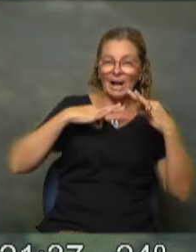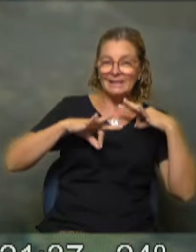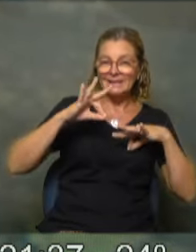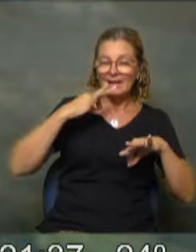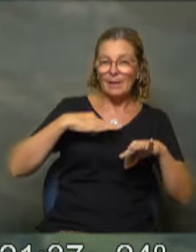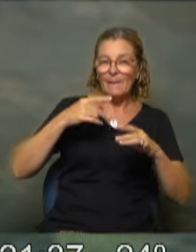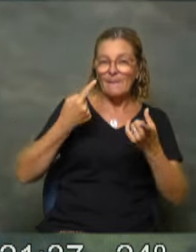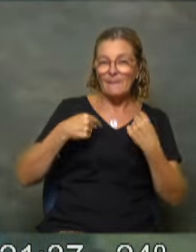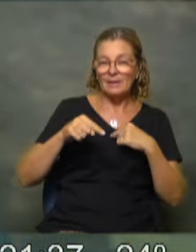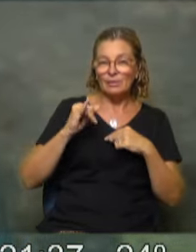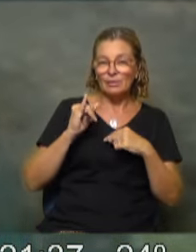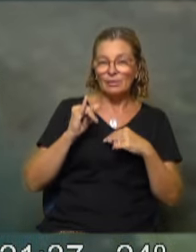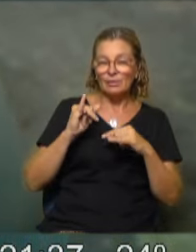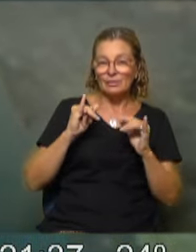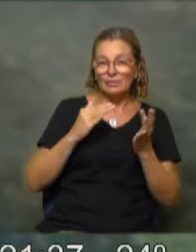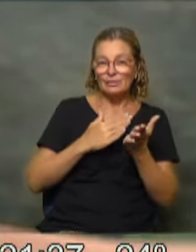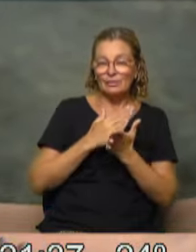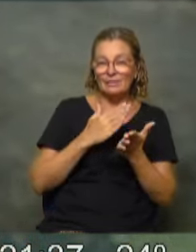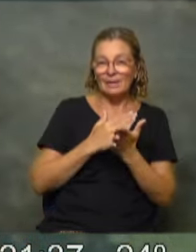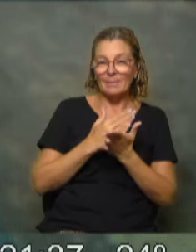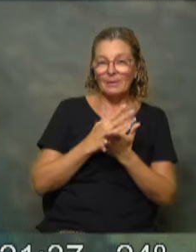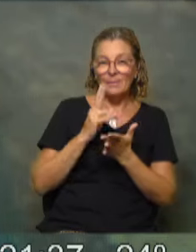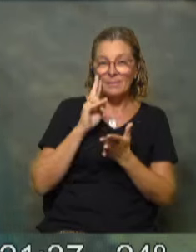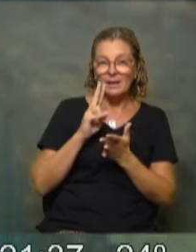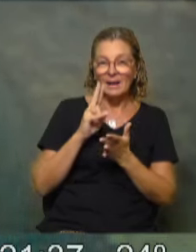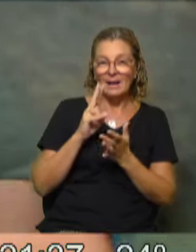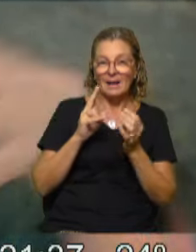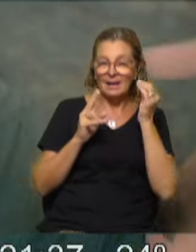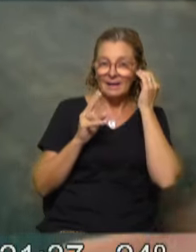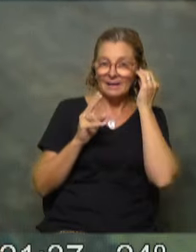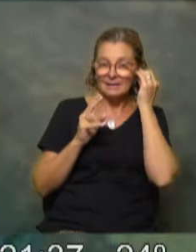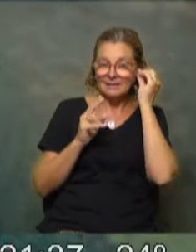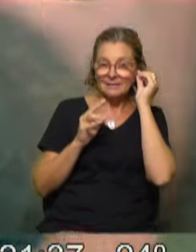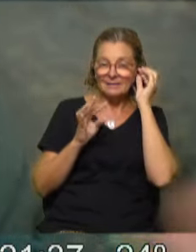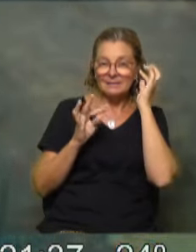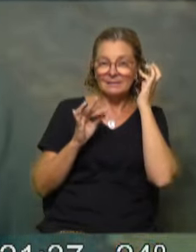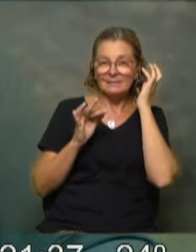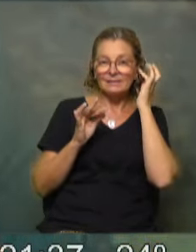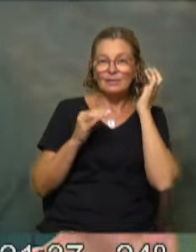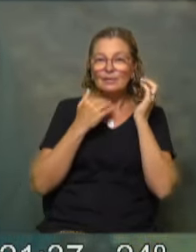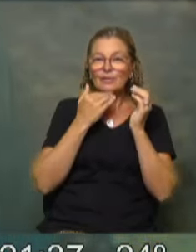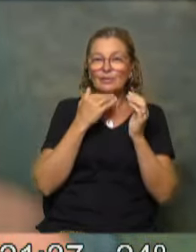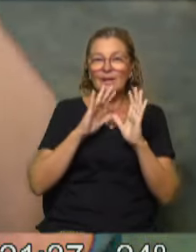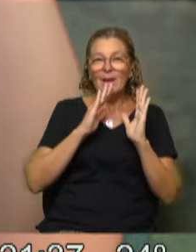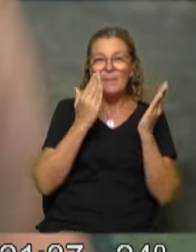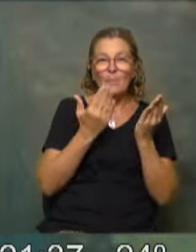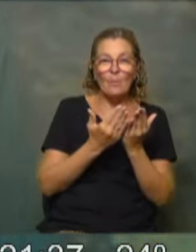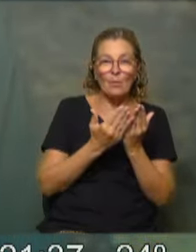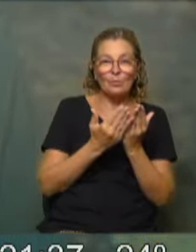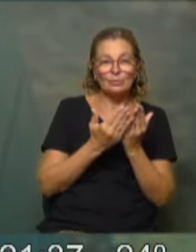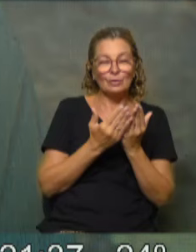pero yo siempre lo digo, yo me creí mirando Tinelli con mi madre. O sea, como, no sé, el mundo, el